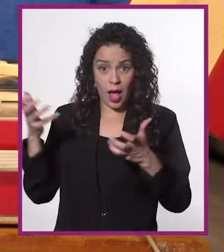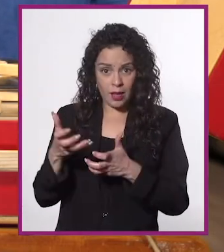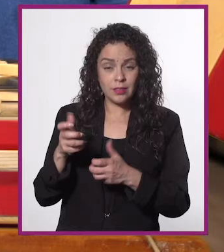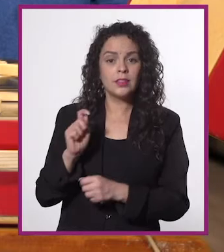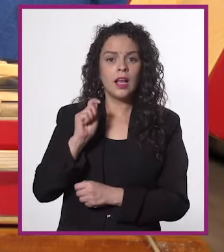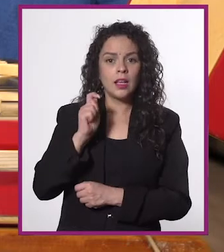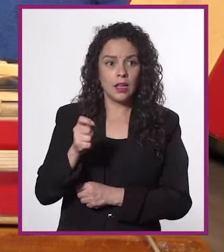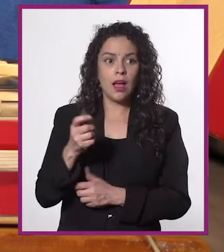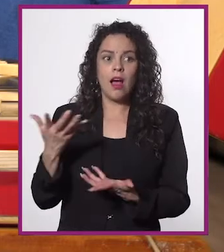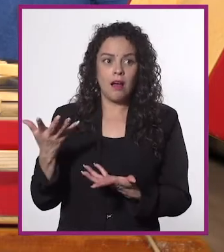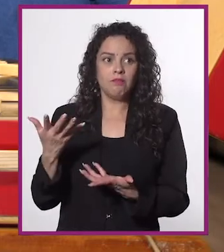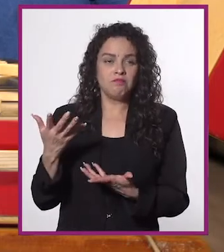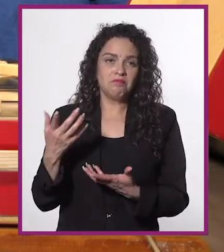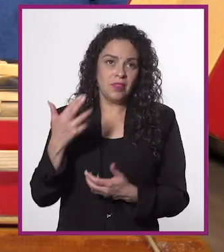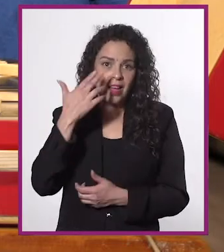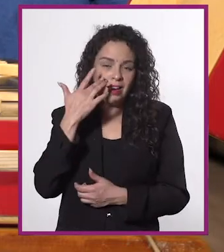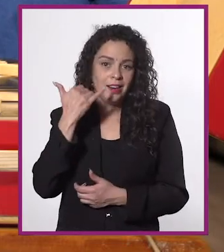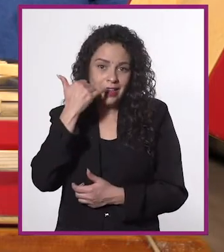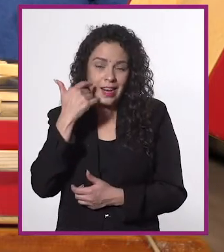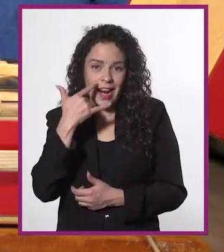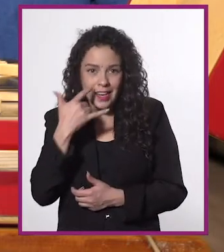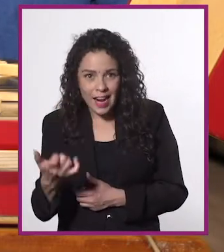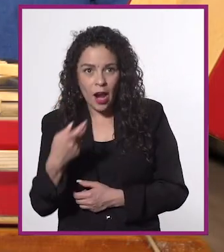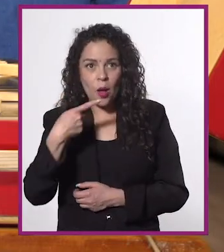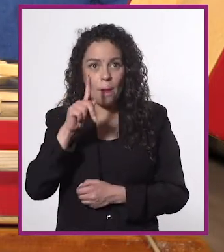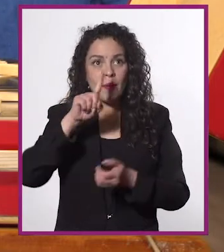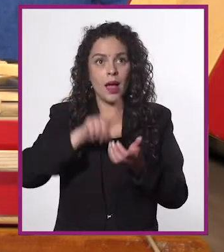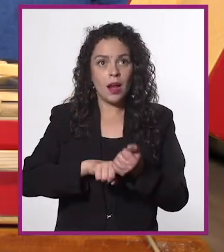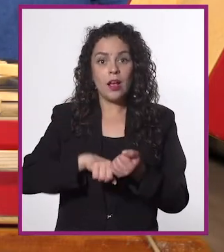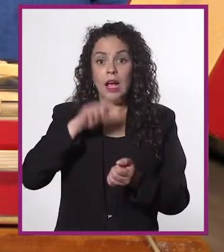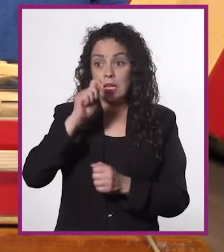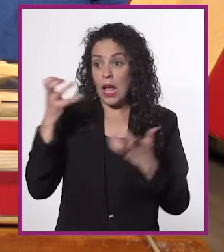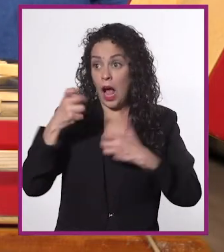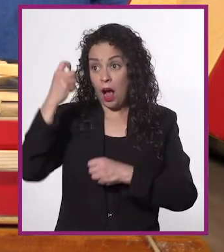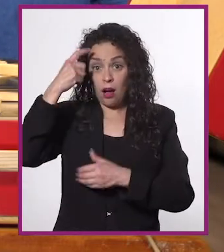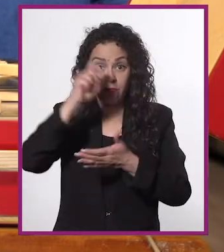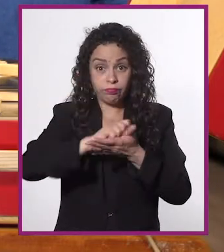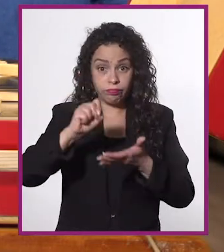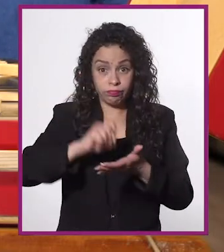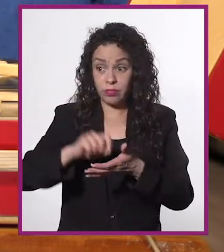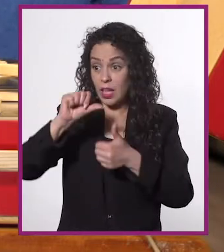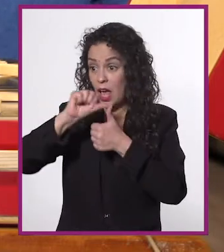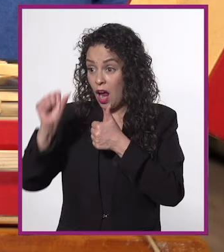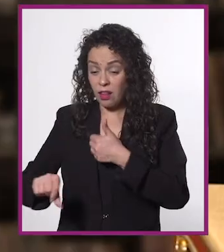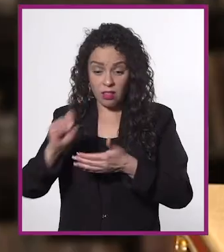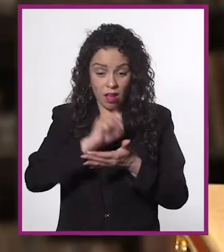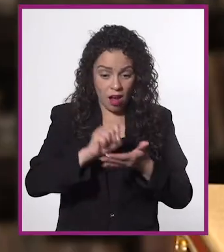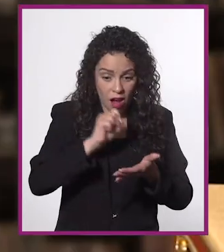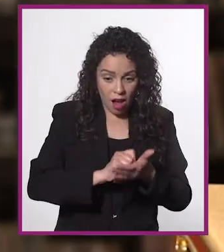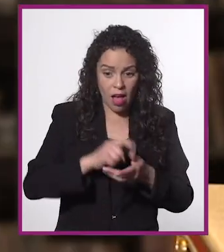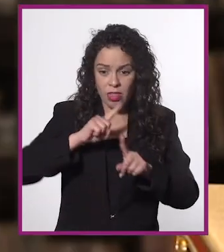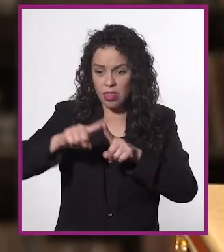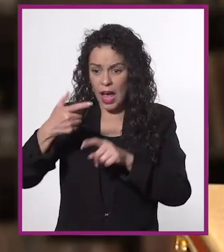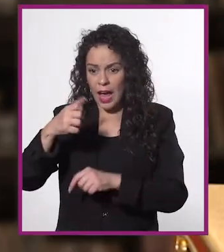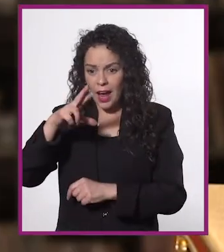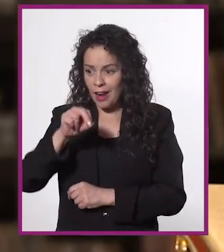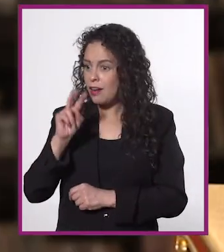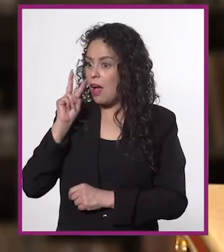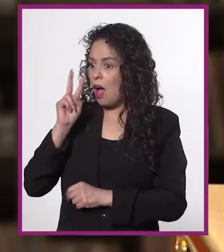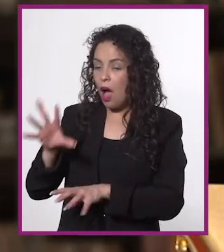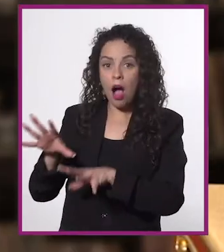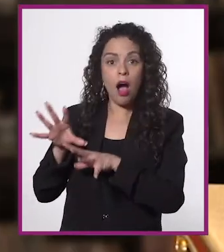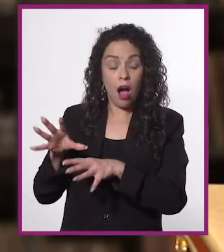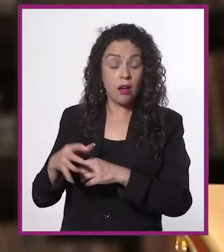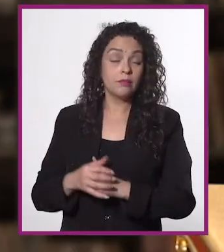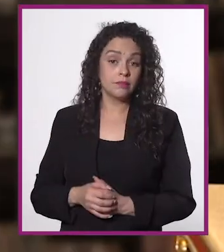controvertida, pero su influencia es innegable en compositores, artistas y escritores de diversos géneros. ¿Se puede hacer música sin